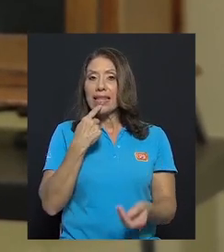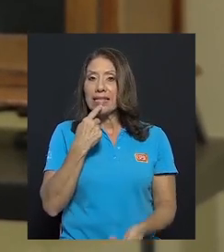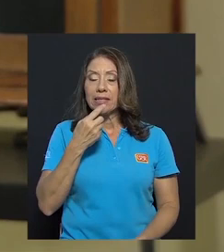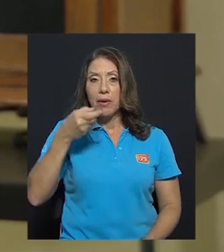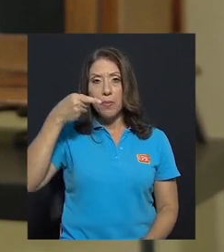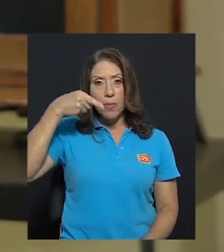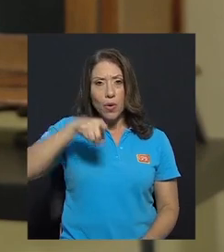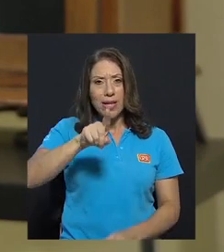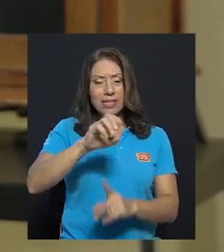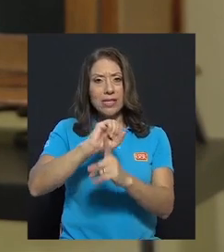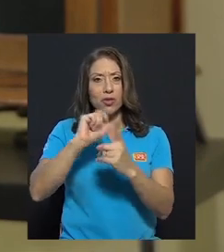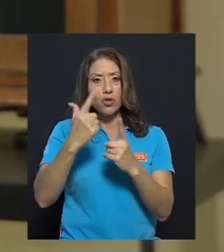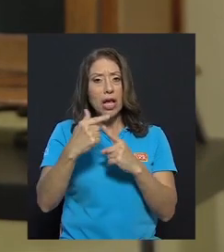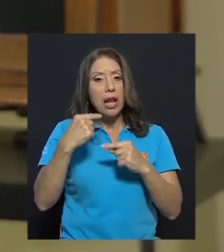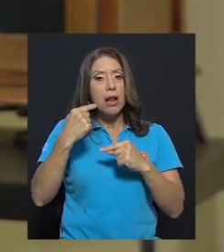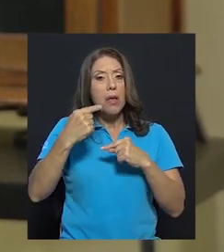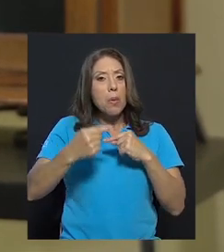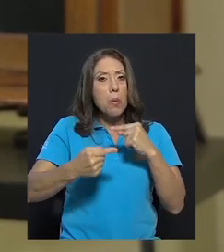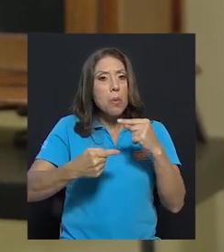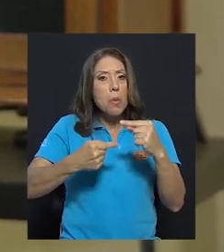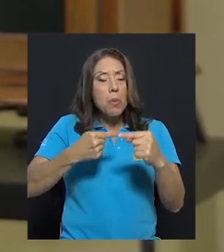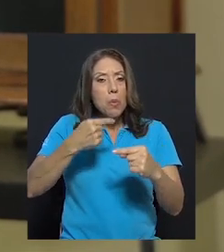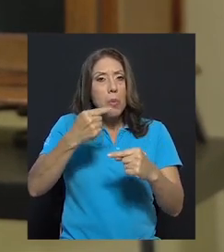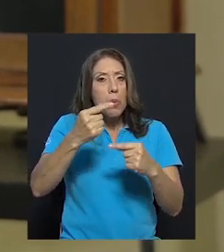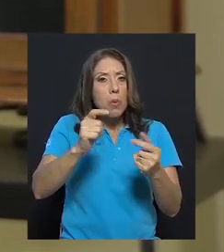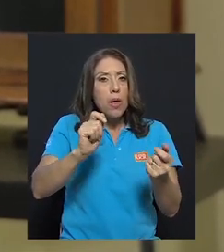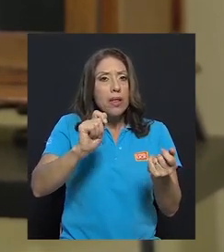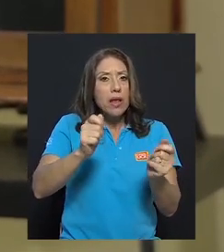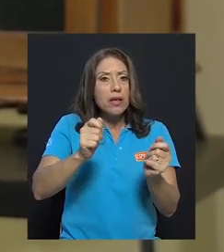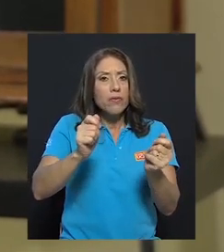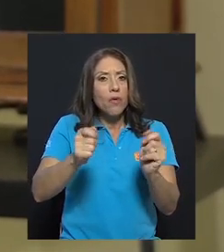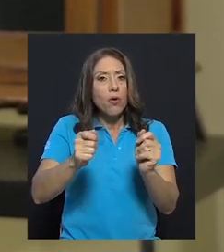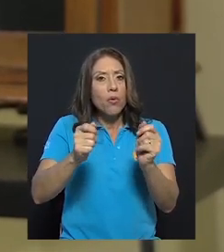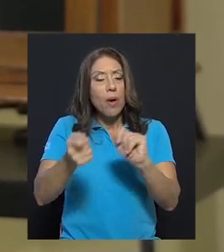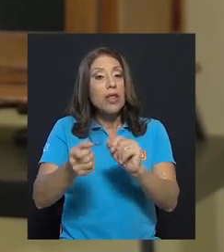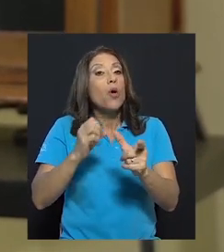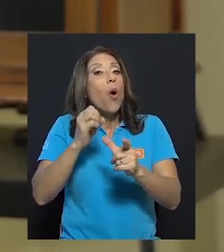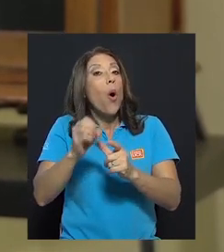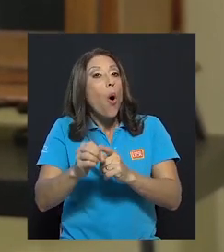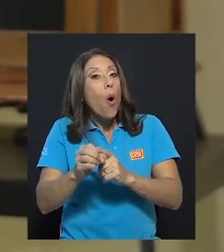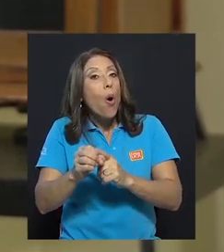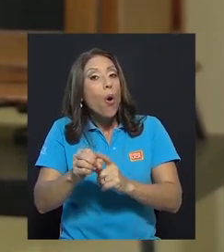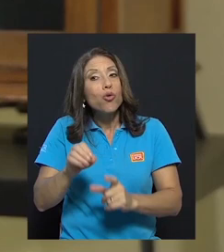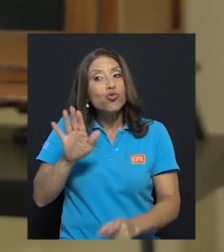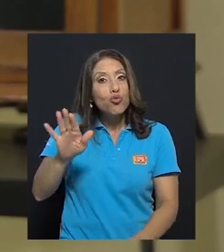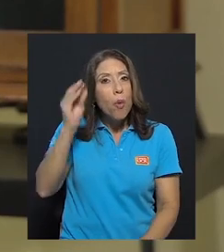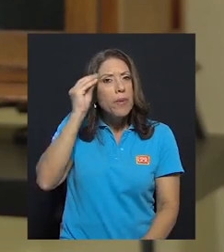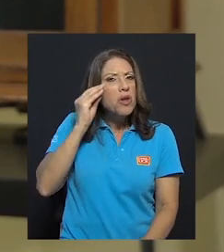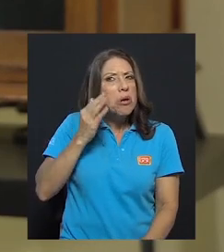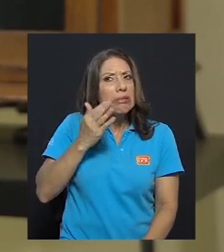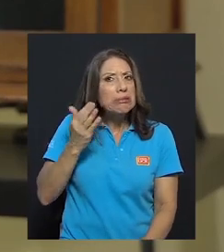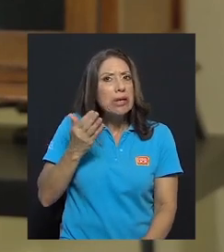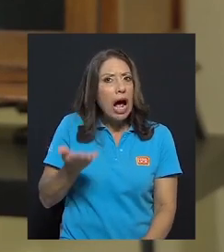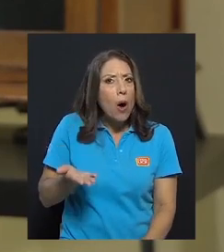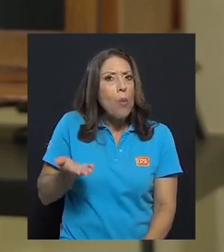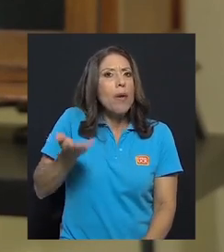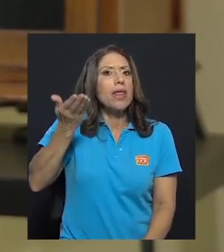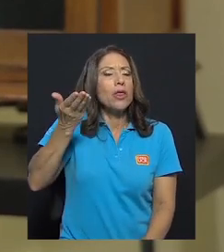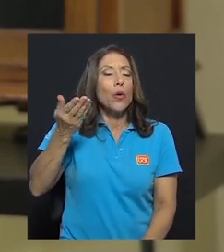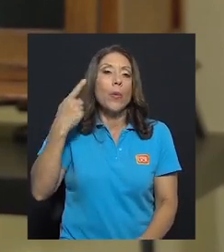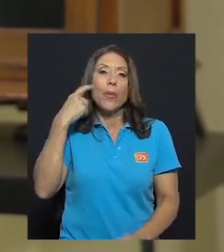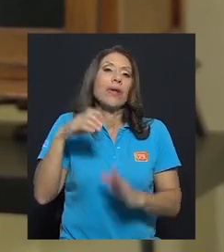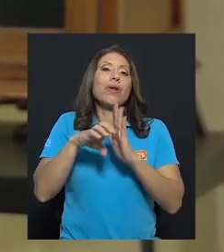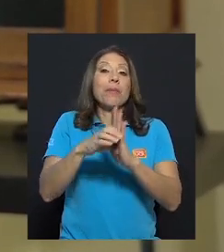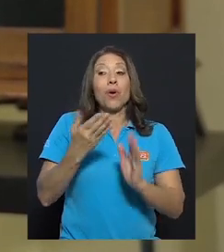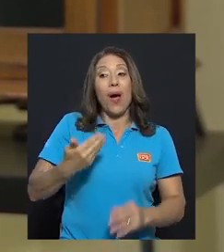¿la violencia social se va transformando o a su criterio va en aumento? Esto se lo pregunto porque, por ejemplo, usted hace 20